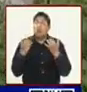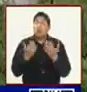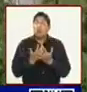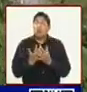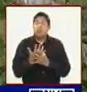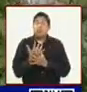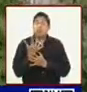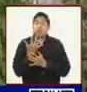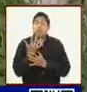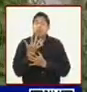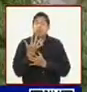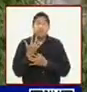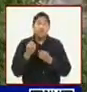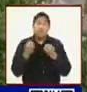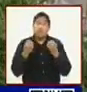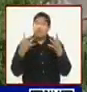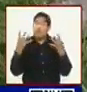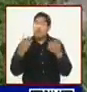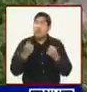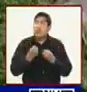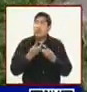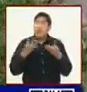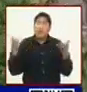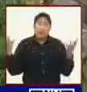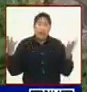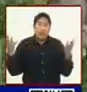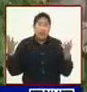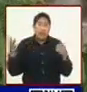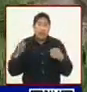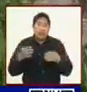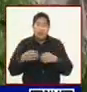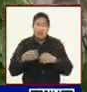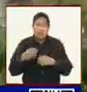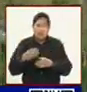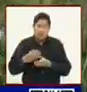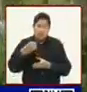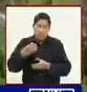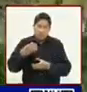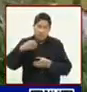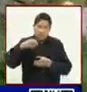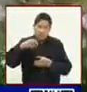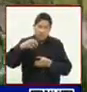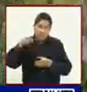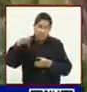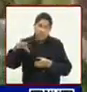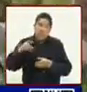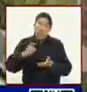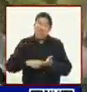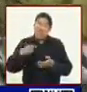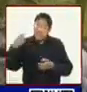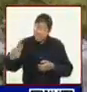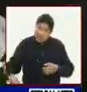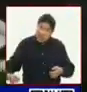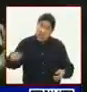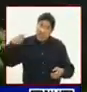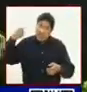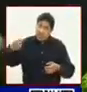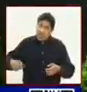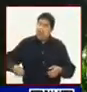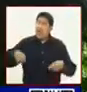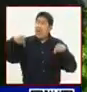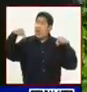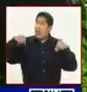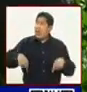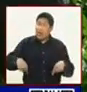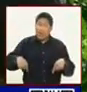maleza, el césped está alto, hay bastantes cascotes, botellas y sobre todo estas llantas, que es aquí